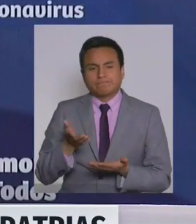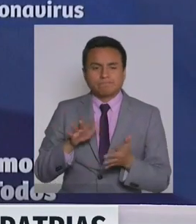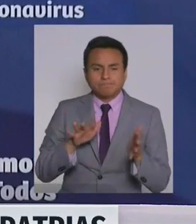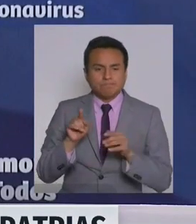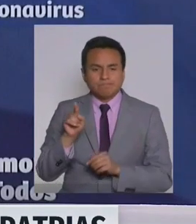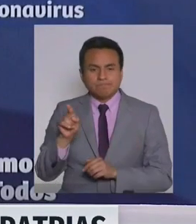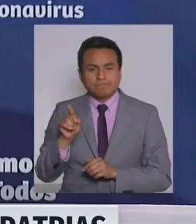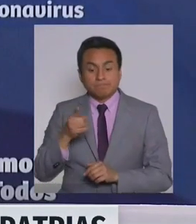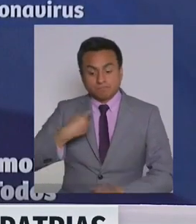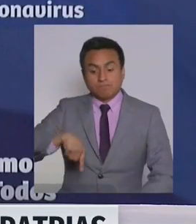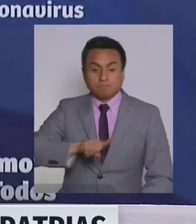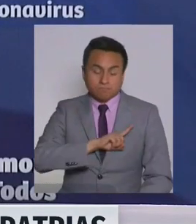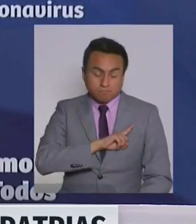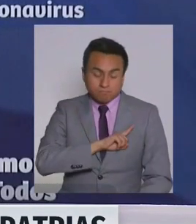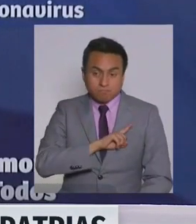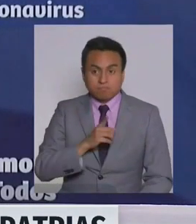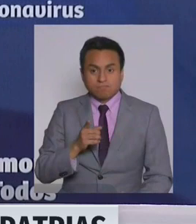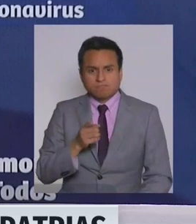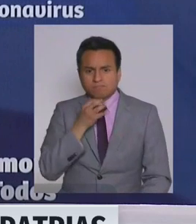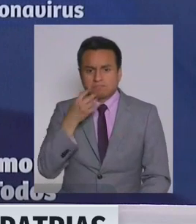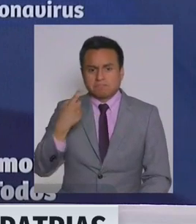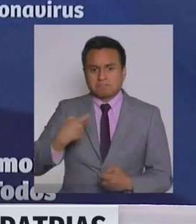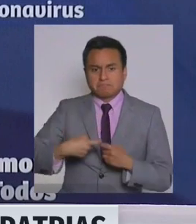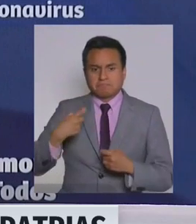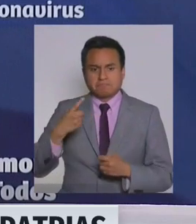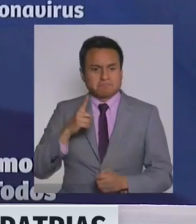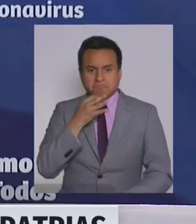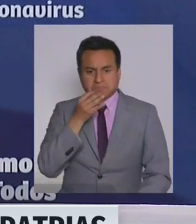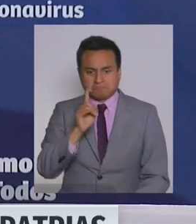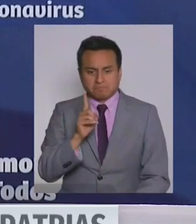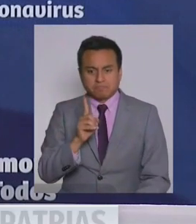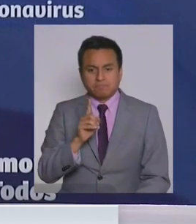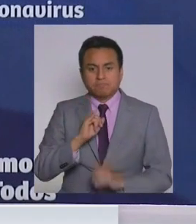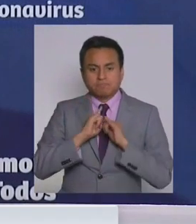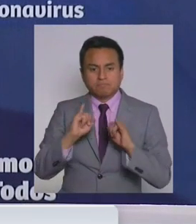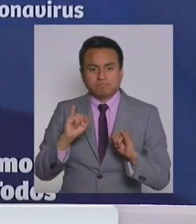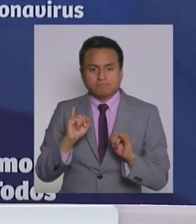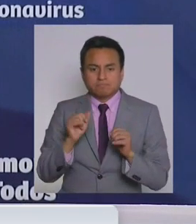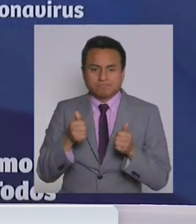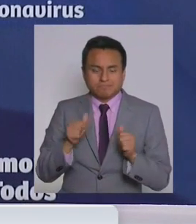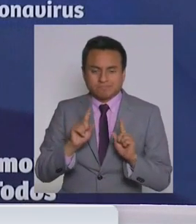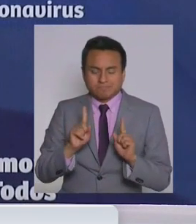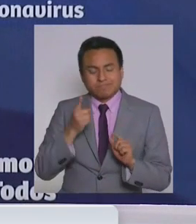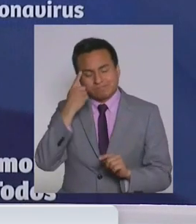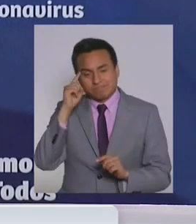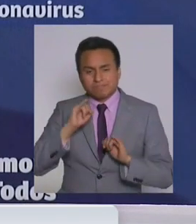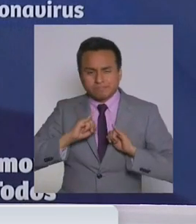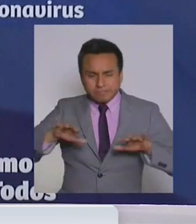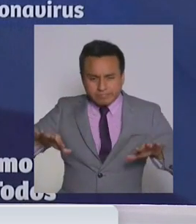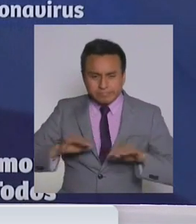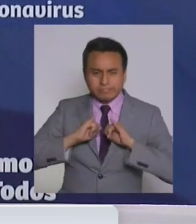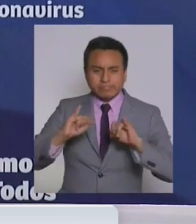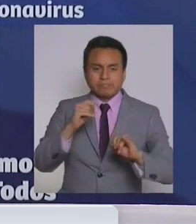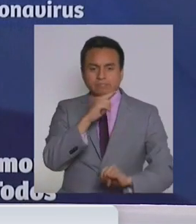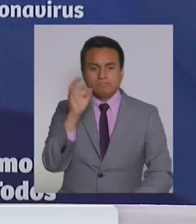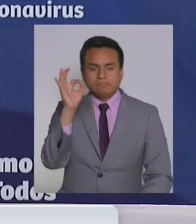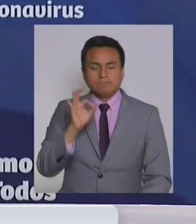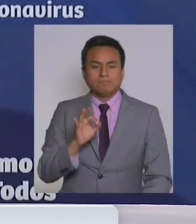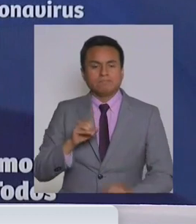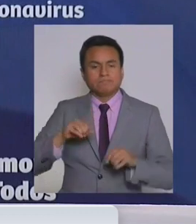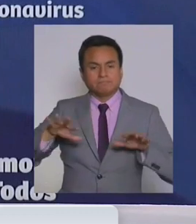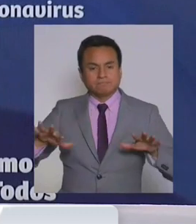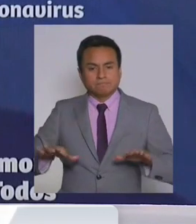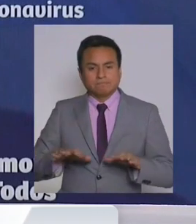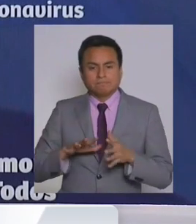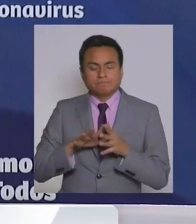somos culpables no no digo que no de que nos hayamos comunicado bien hemos tratado de comunicar al ciento por ciento y con